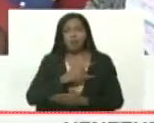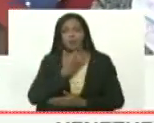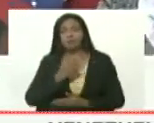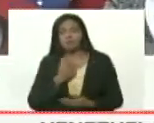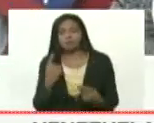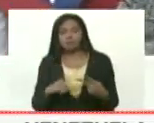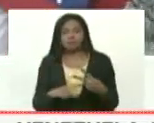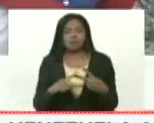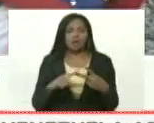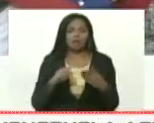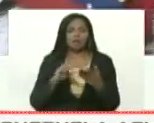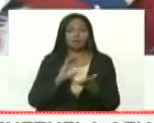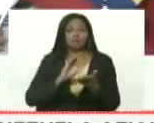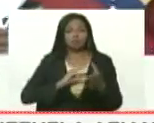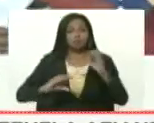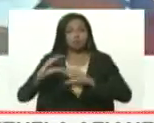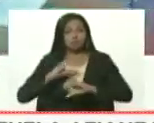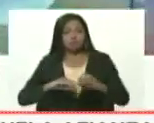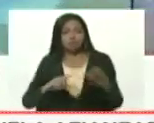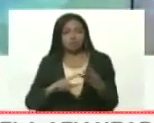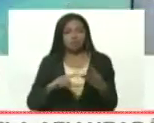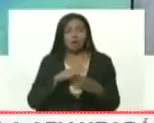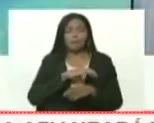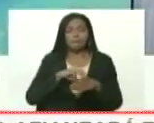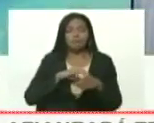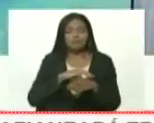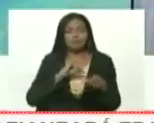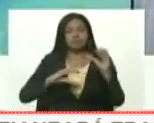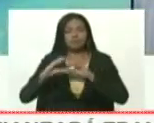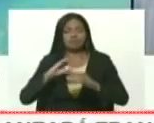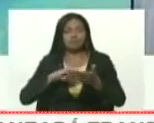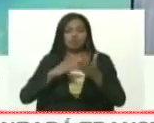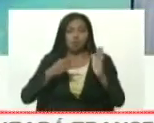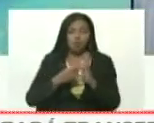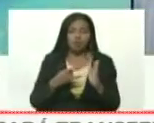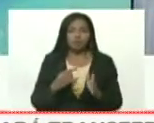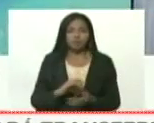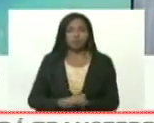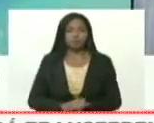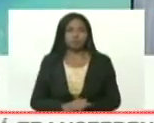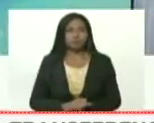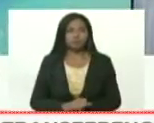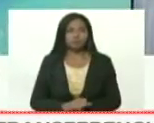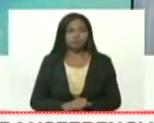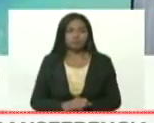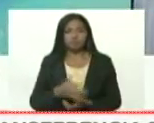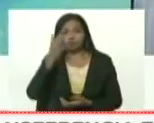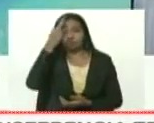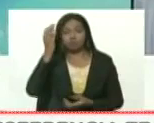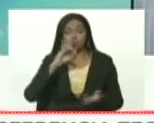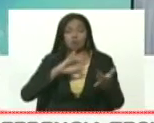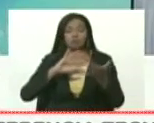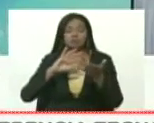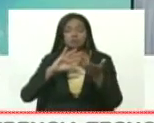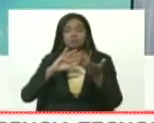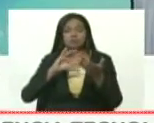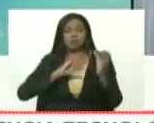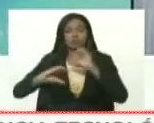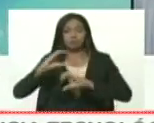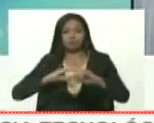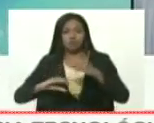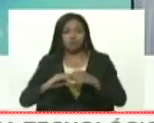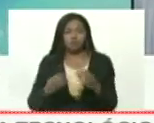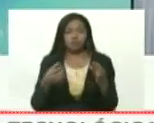universidades, los centros científicos, el Ministerio de Ciencia y Tecnología, el Consejo Científico,